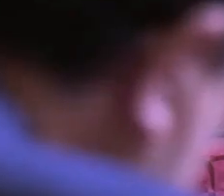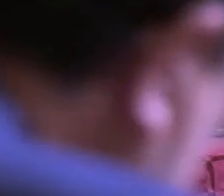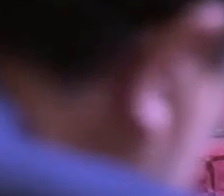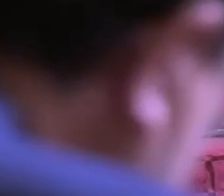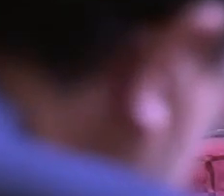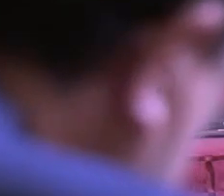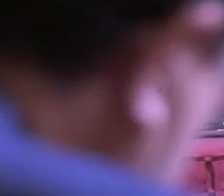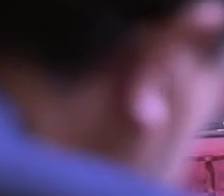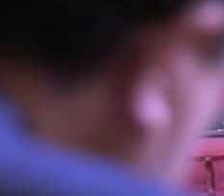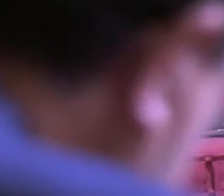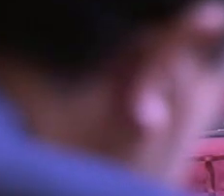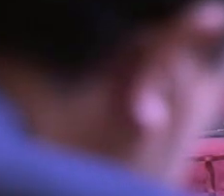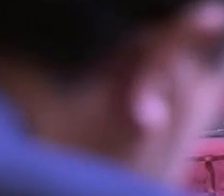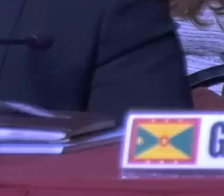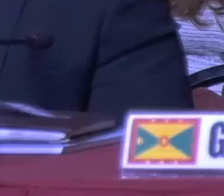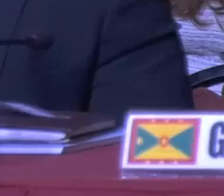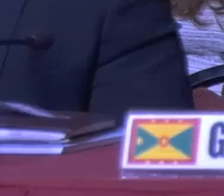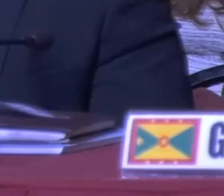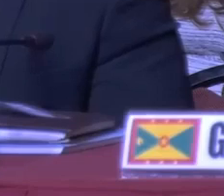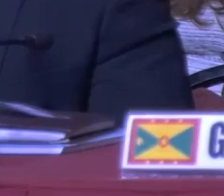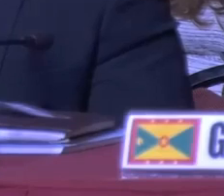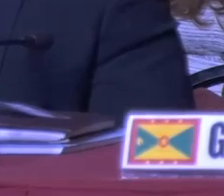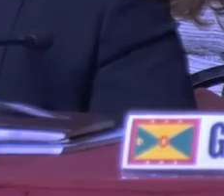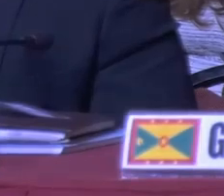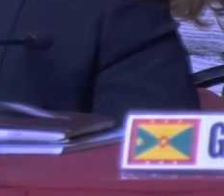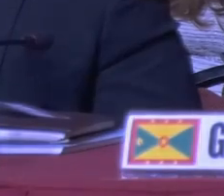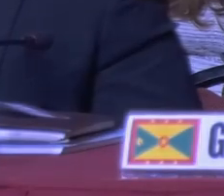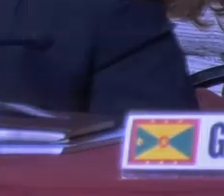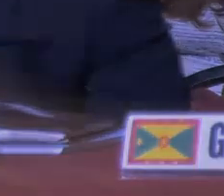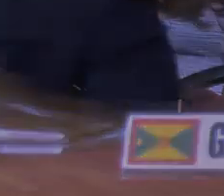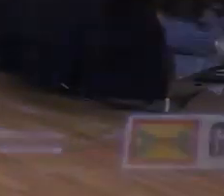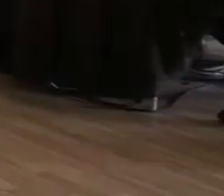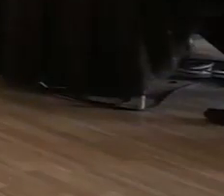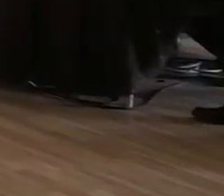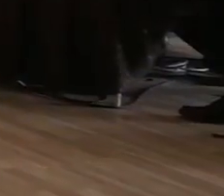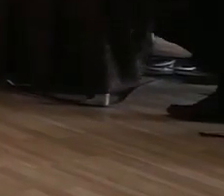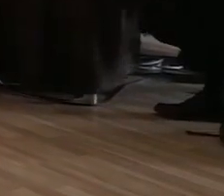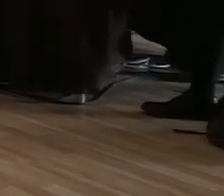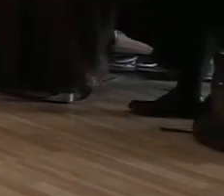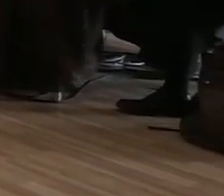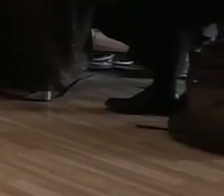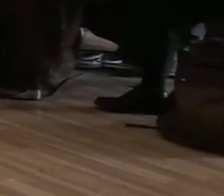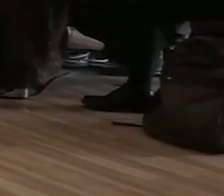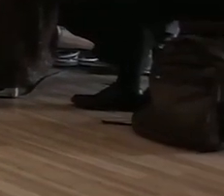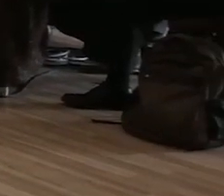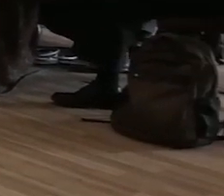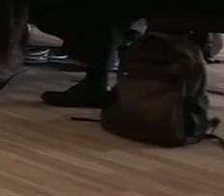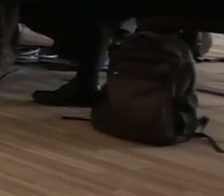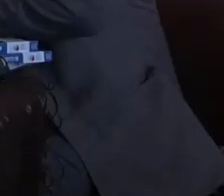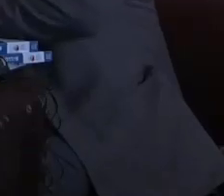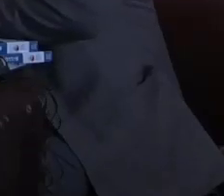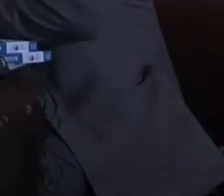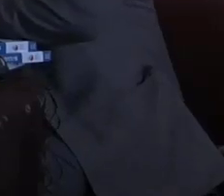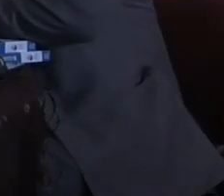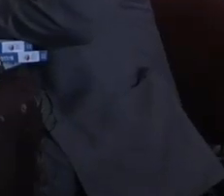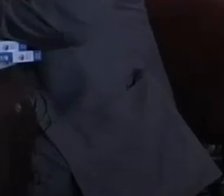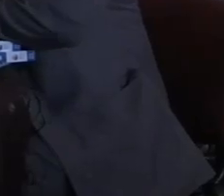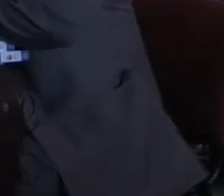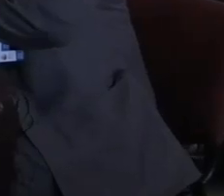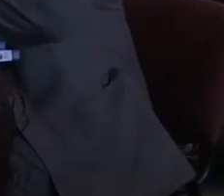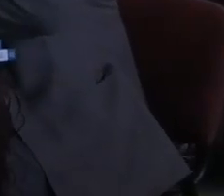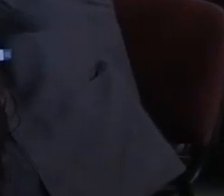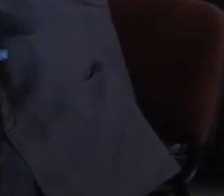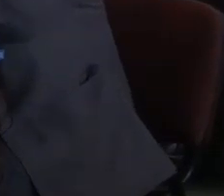educativas latinoamericanas y del Caribe, días anteriores, técnicos de alto nivel, representantes de los países participantes del evento,